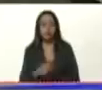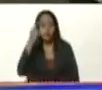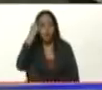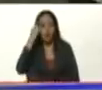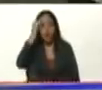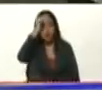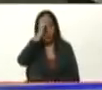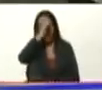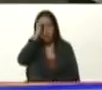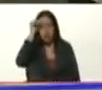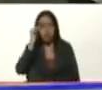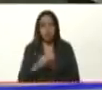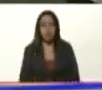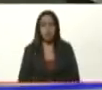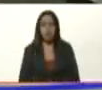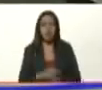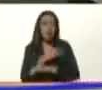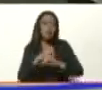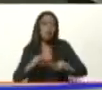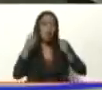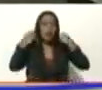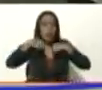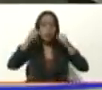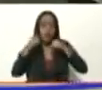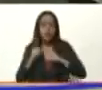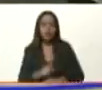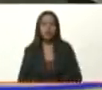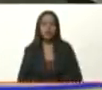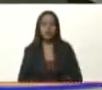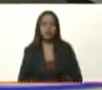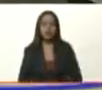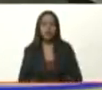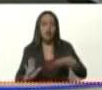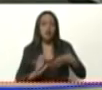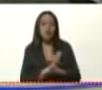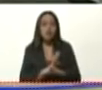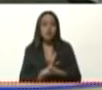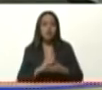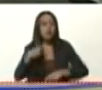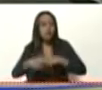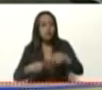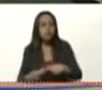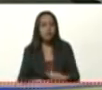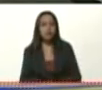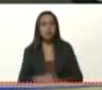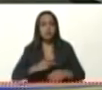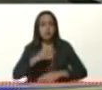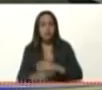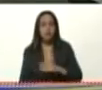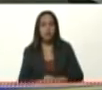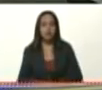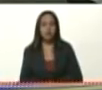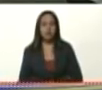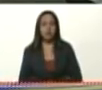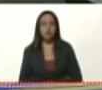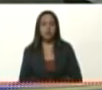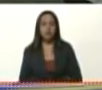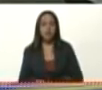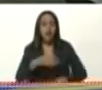comandante, finalizaría el ejercicio como parte de derivado de este plan, que consiste en